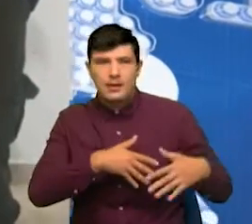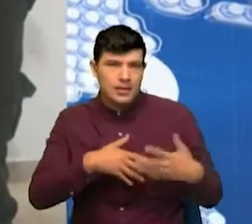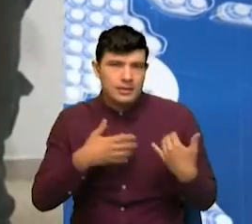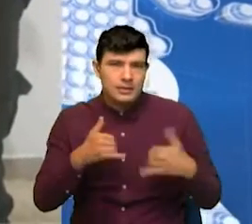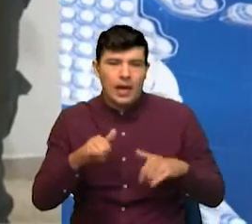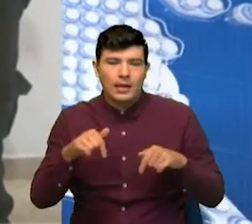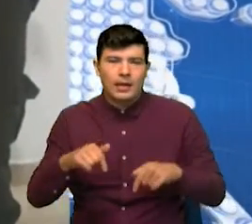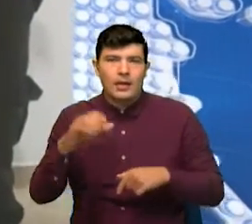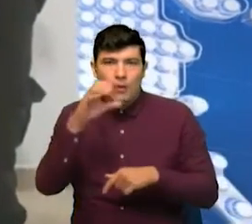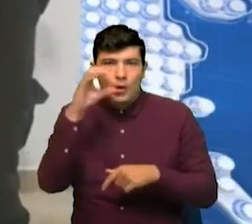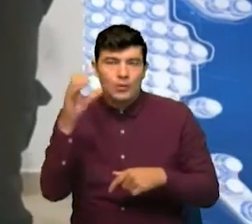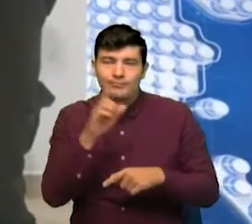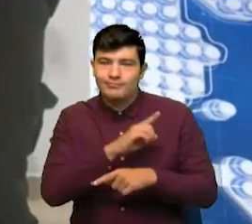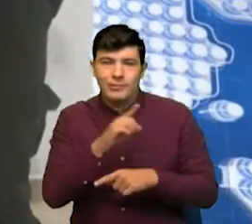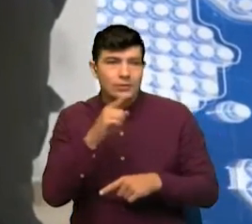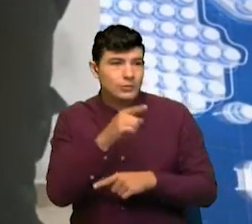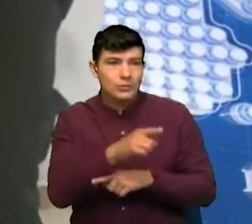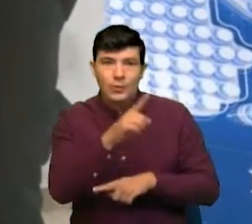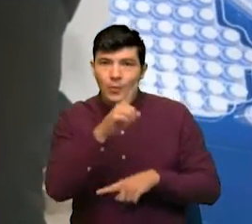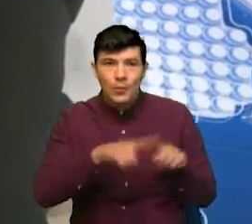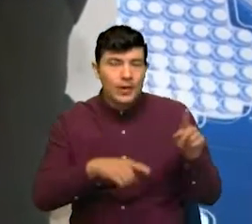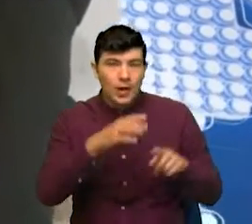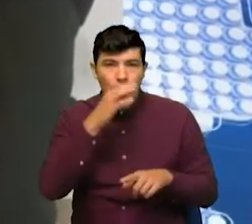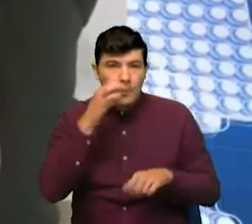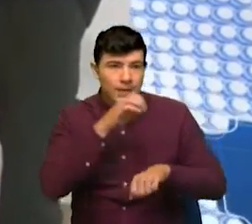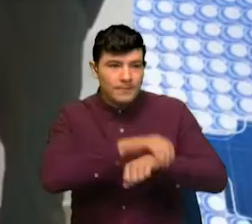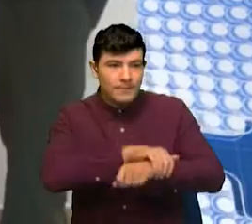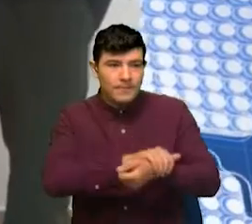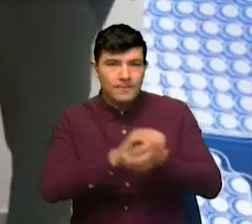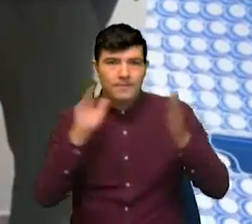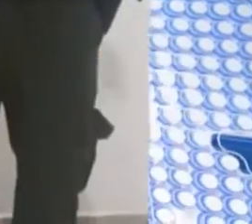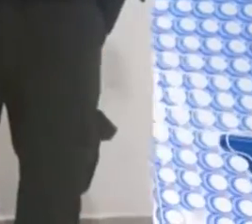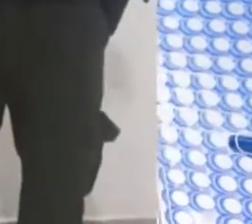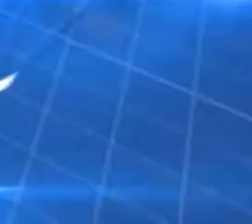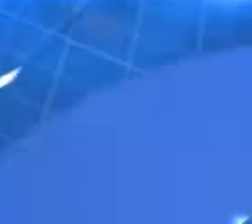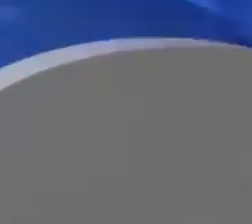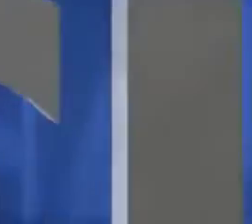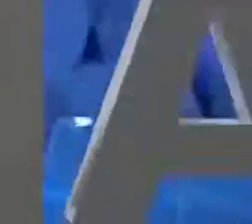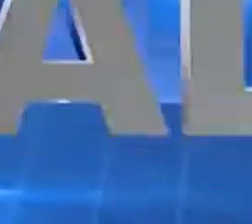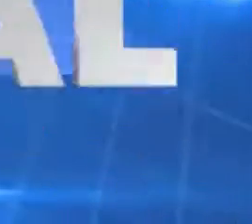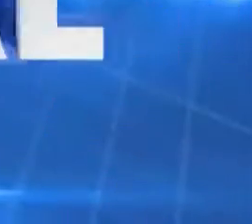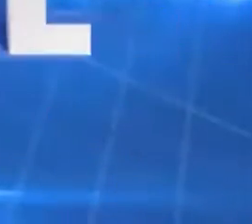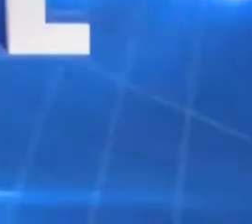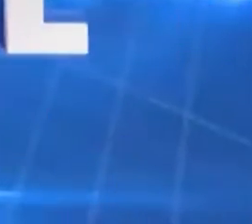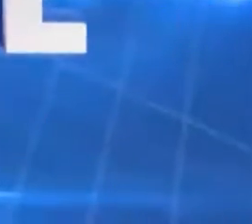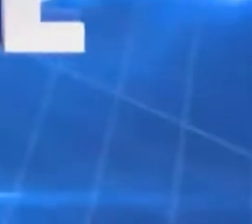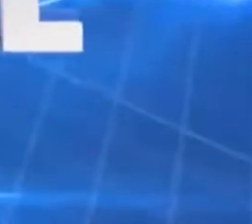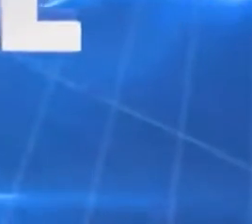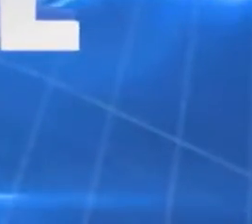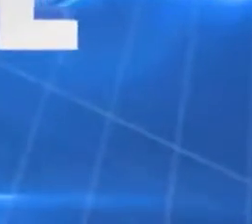de Bucaramanga. El hombre fue capturado y dejado a disposición del juzgado que lo solicitó.